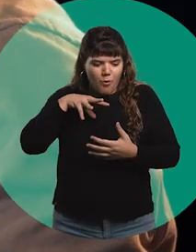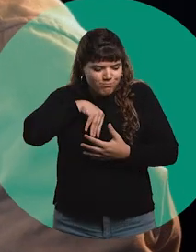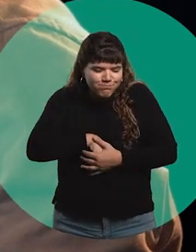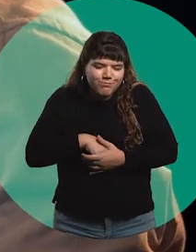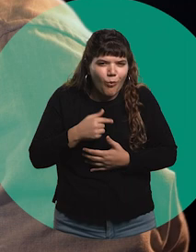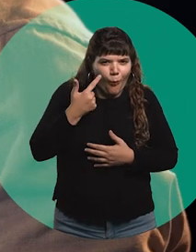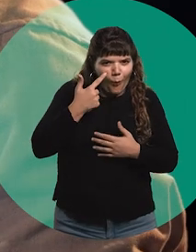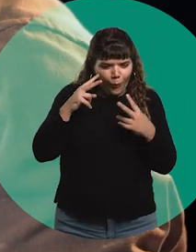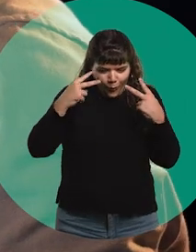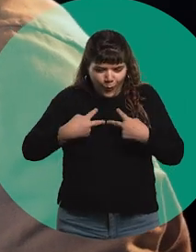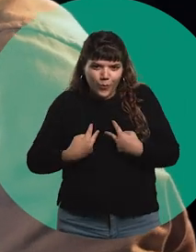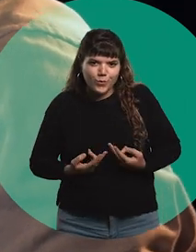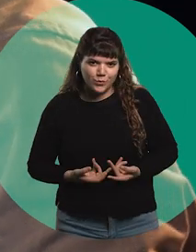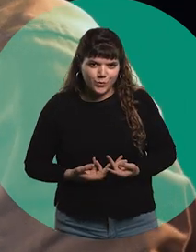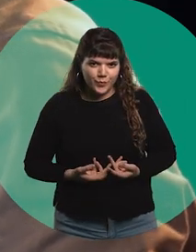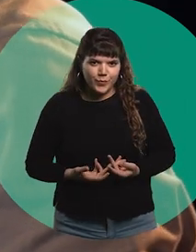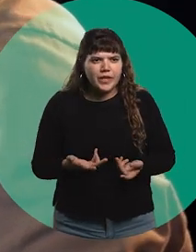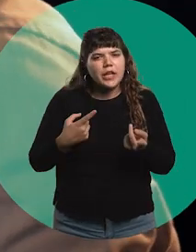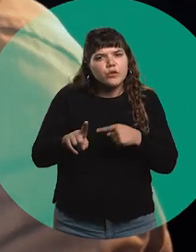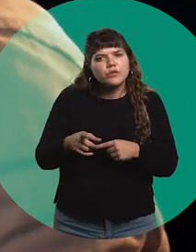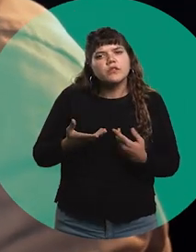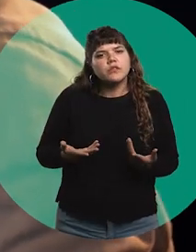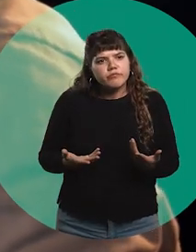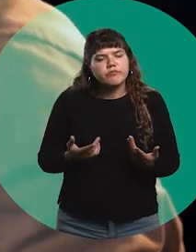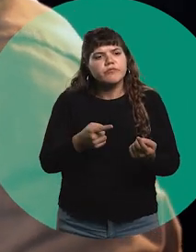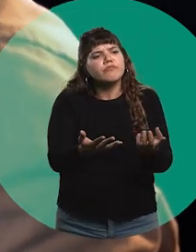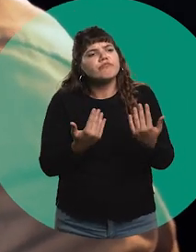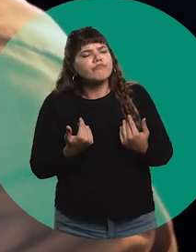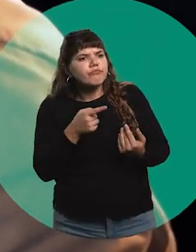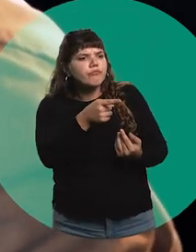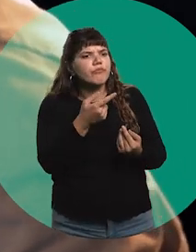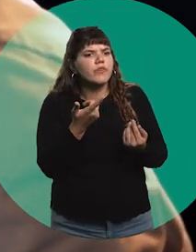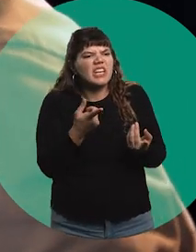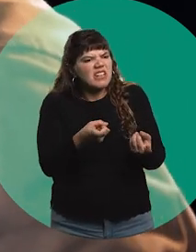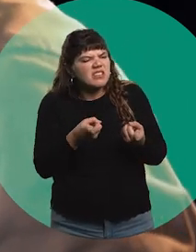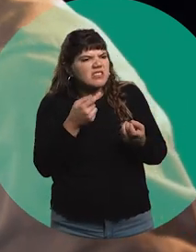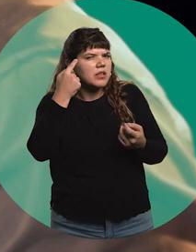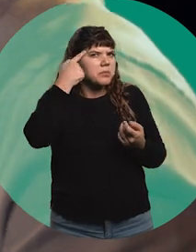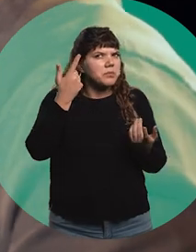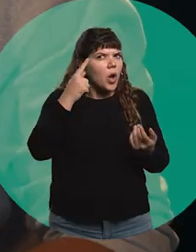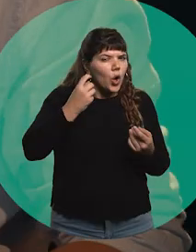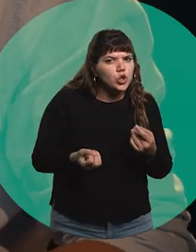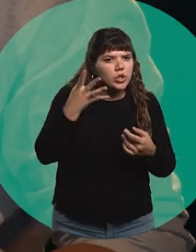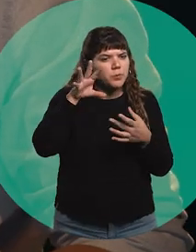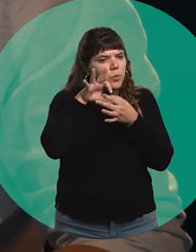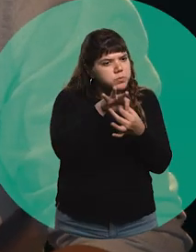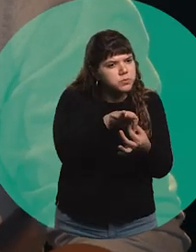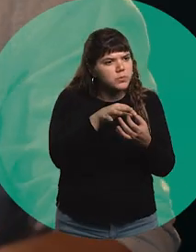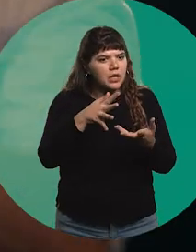interior, ¿no? ¿Cómo ves de necesario vos trabajar estos conceptos más allá de,